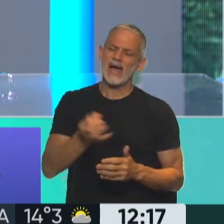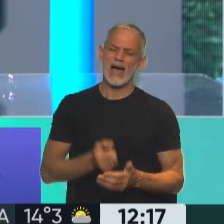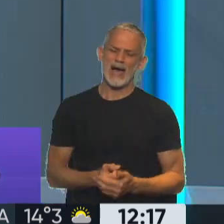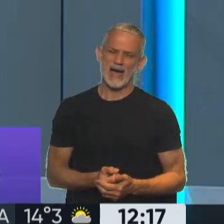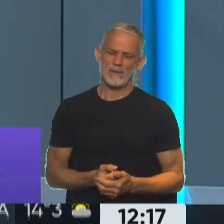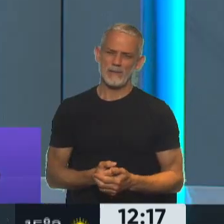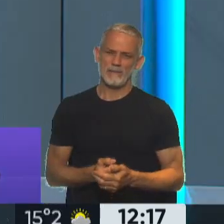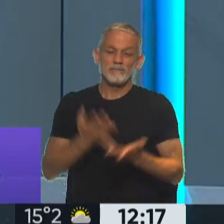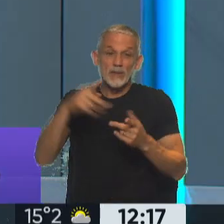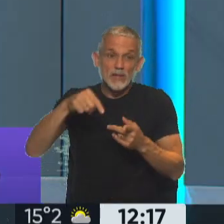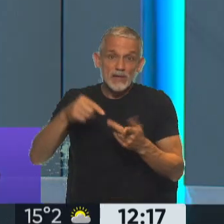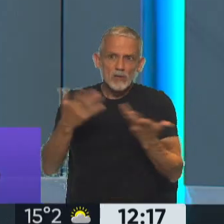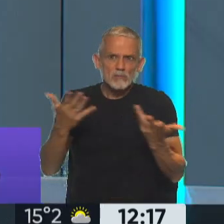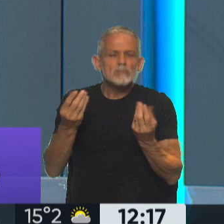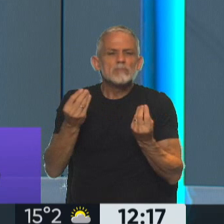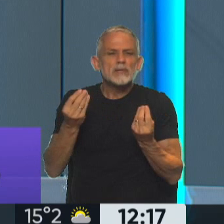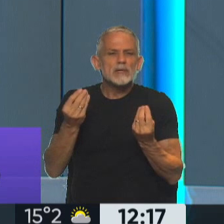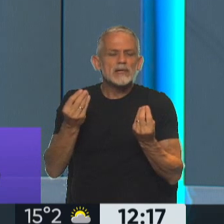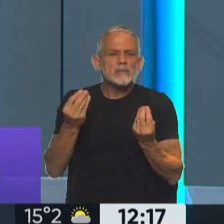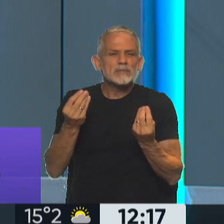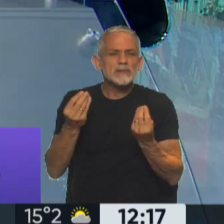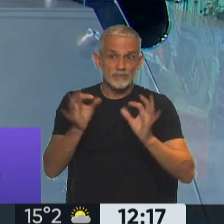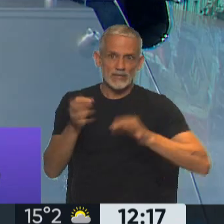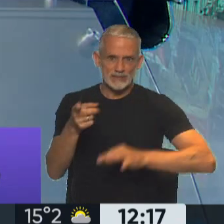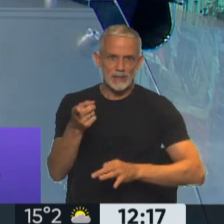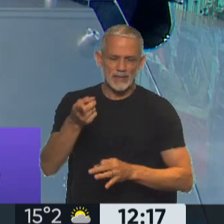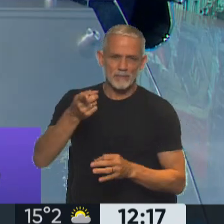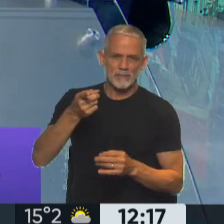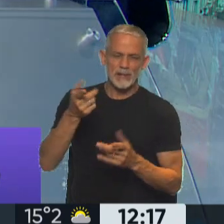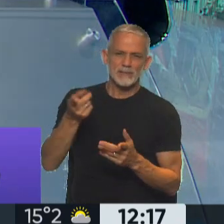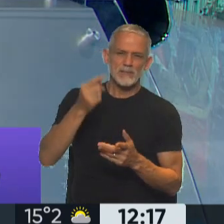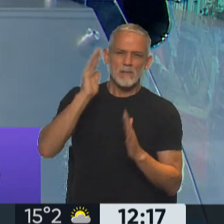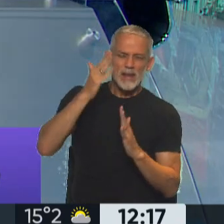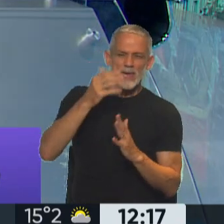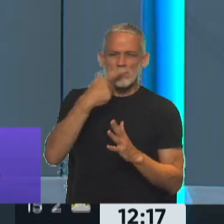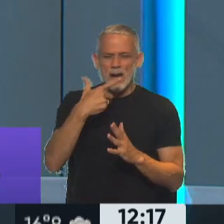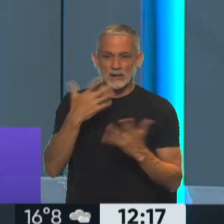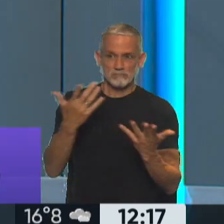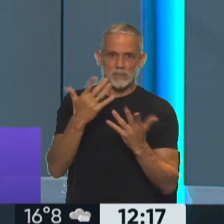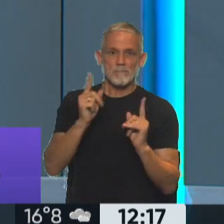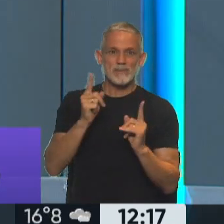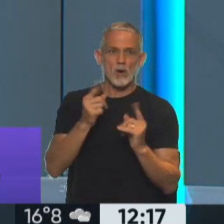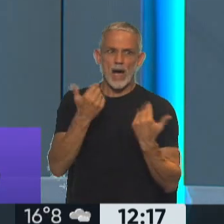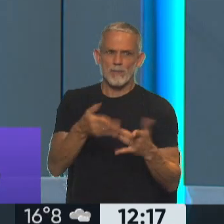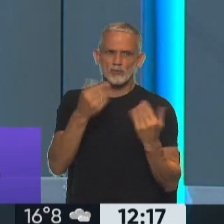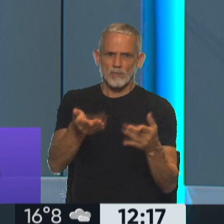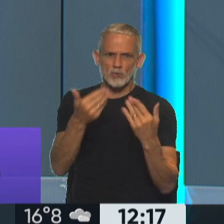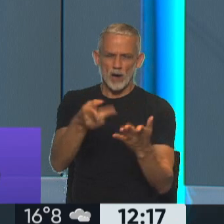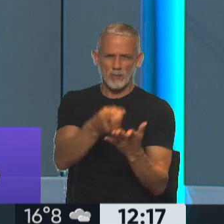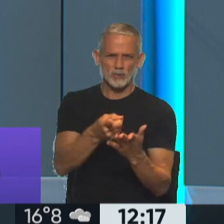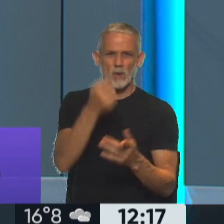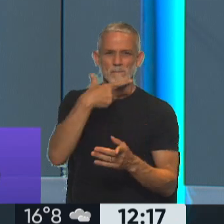un riesgo cierto de que está también respondiéndole a esos sectores. Bueno, que son los que lo sostuvieron a Macri hasta esta parte. Digo,